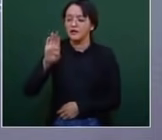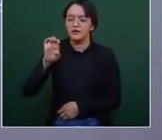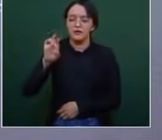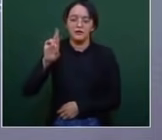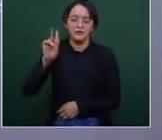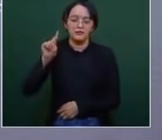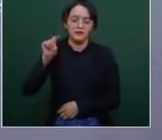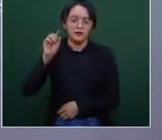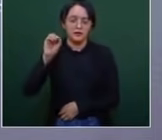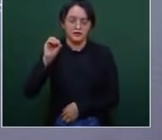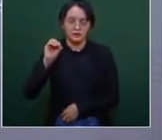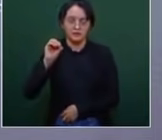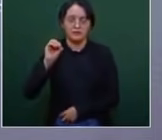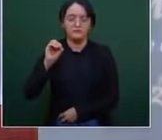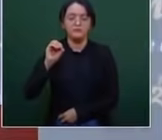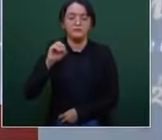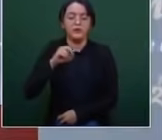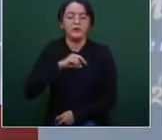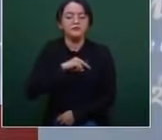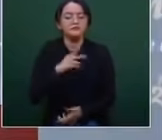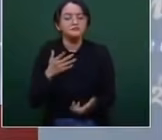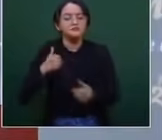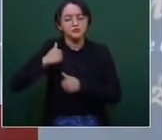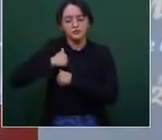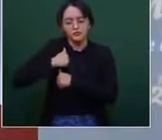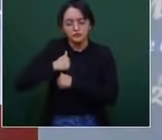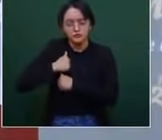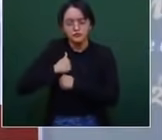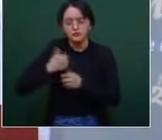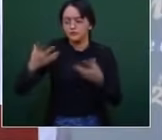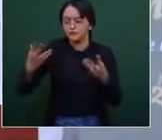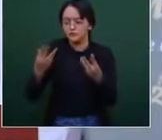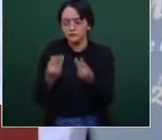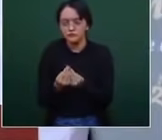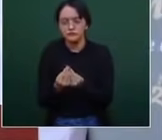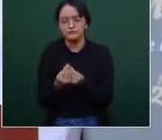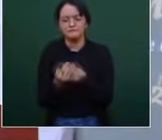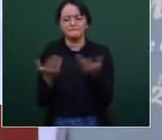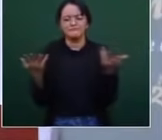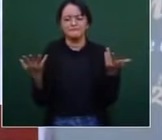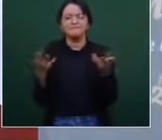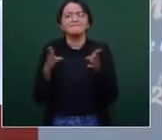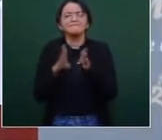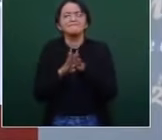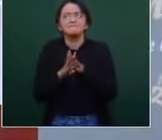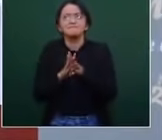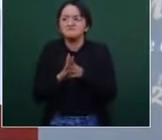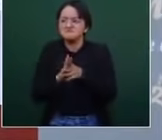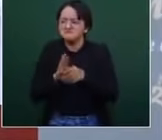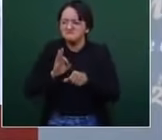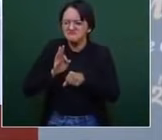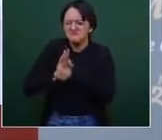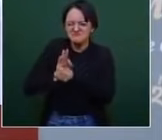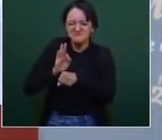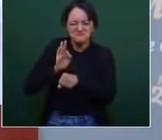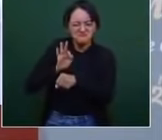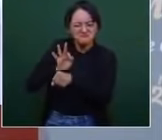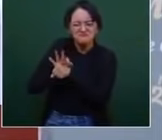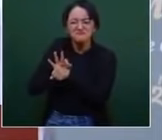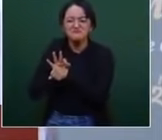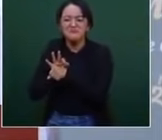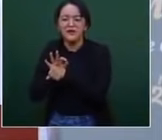Nuestros soldados del mar conforman un agrupamiento que no tiene un carácter ofensivo y que